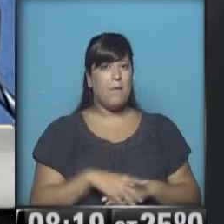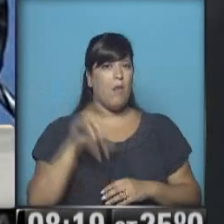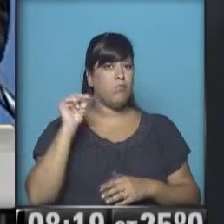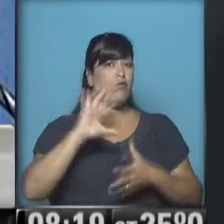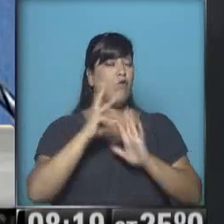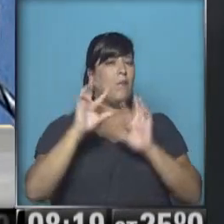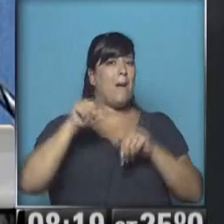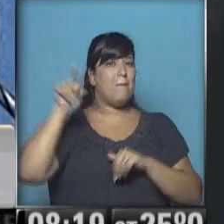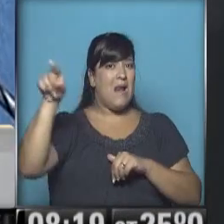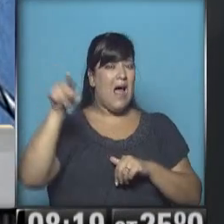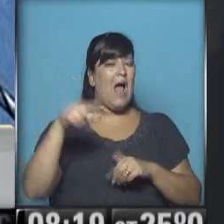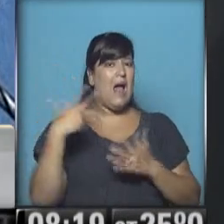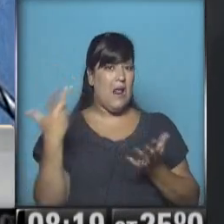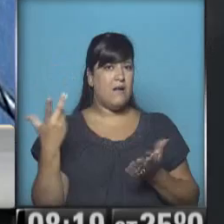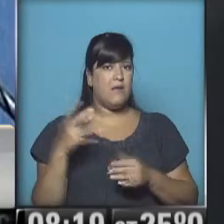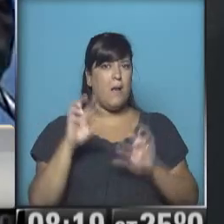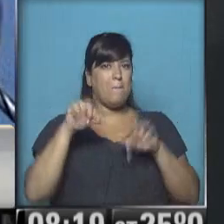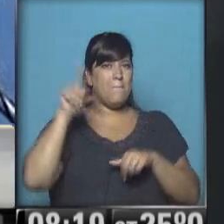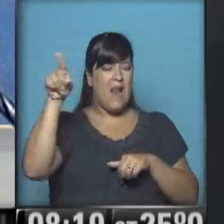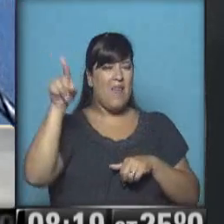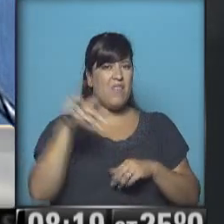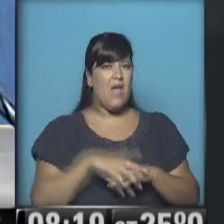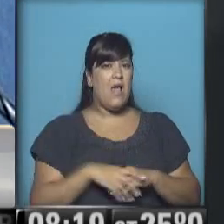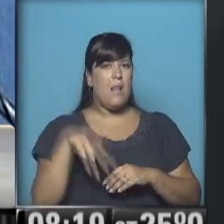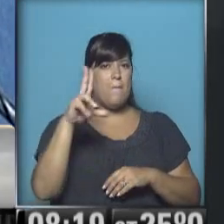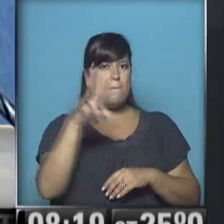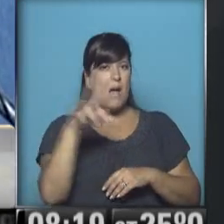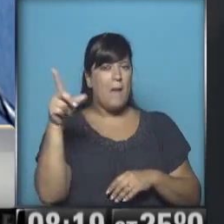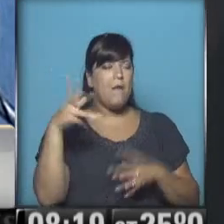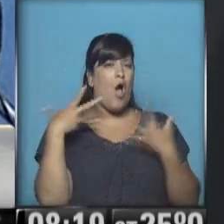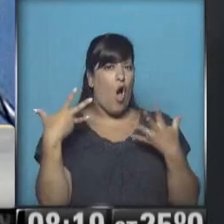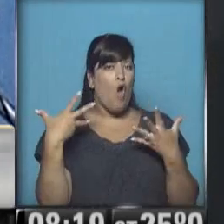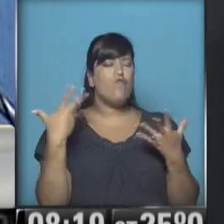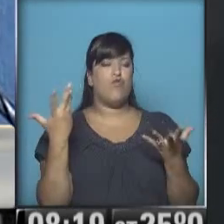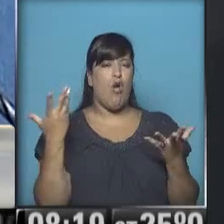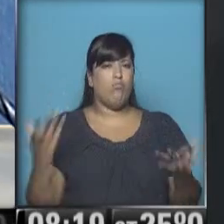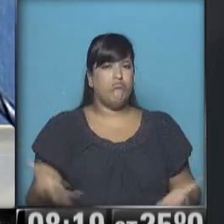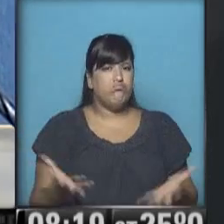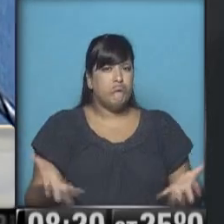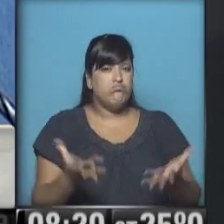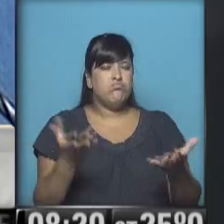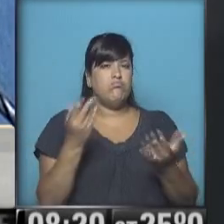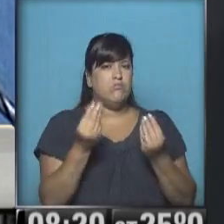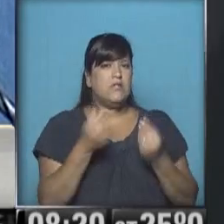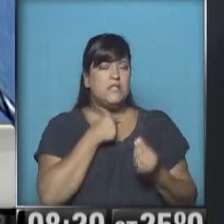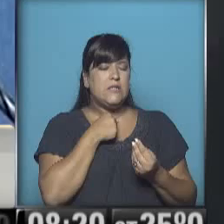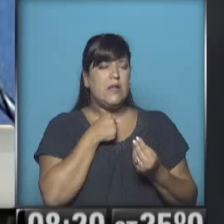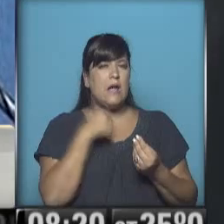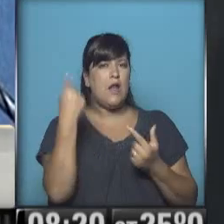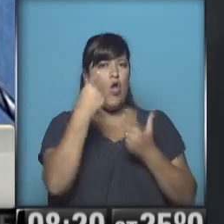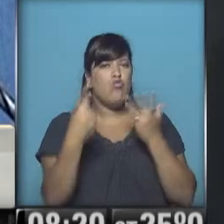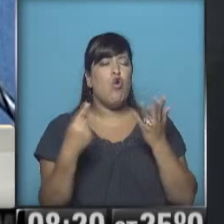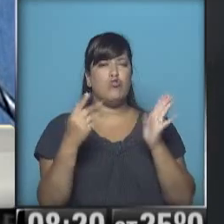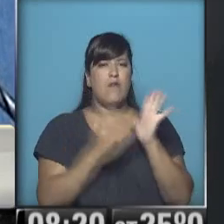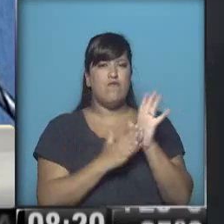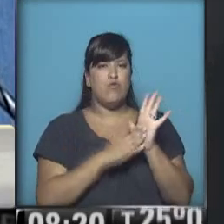agenda comunicacional y de principios, obviamente pregona una serie de fundamentos